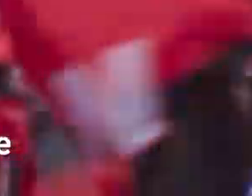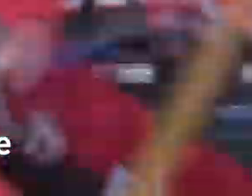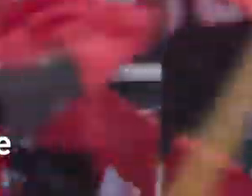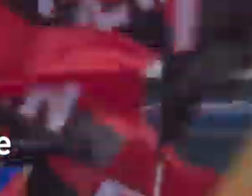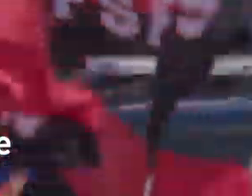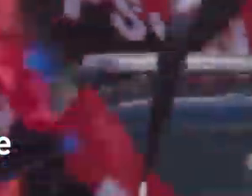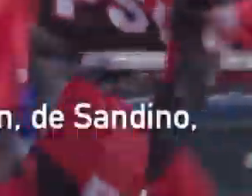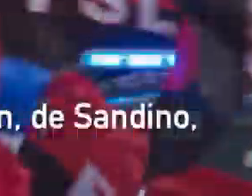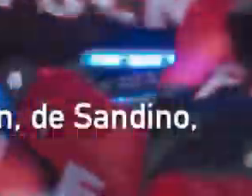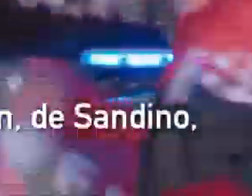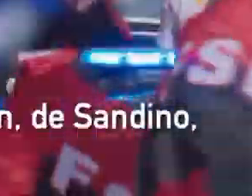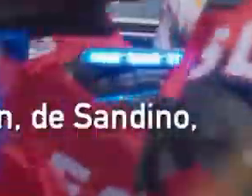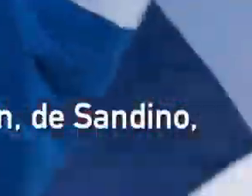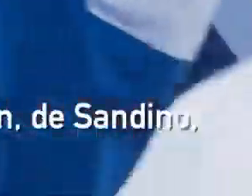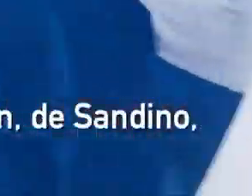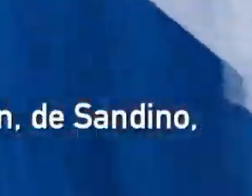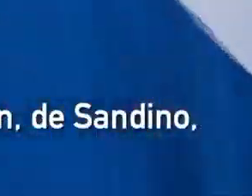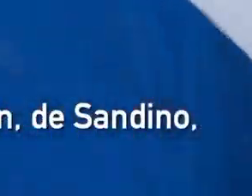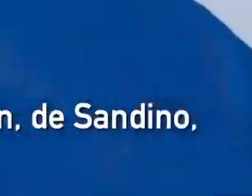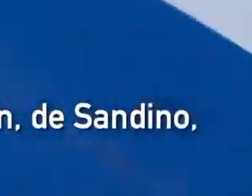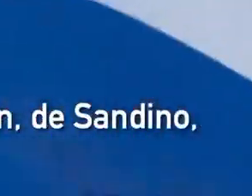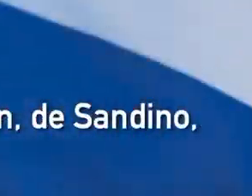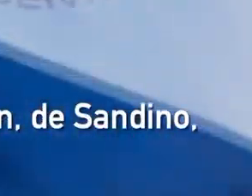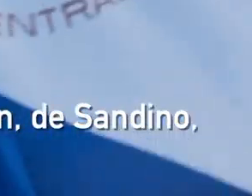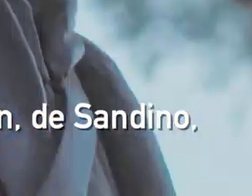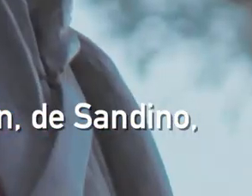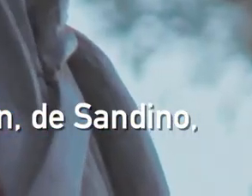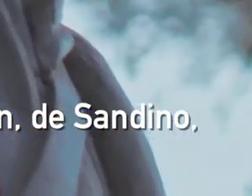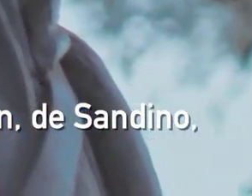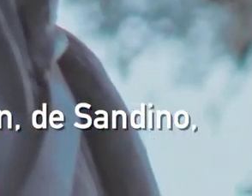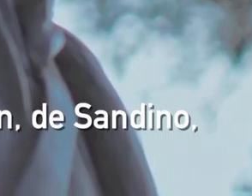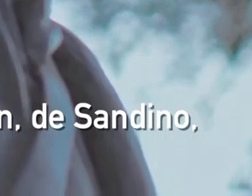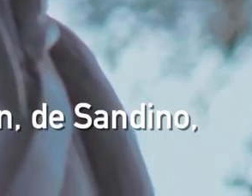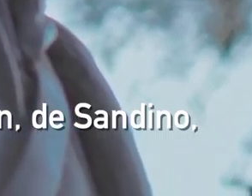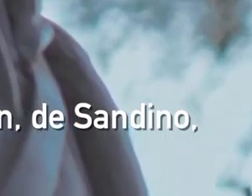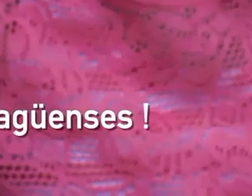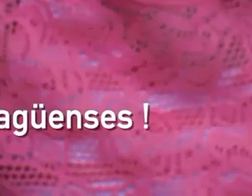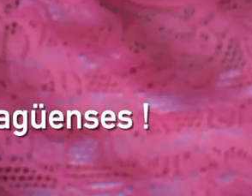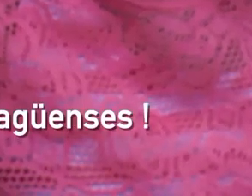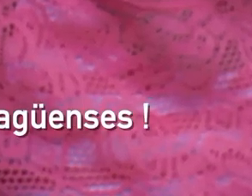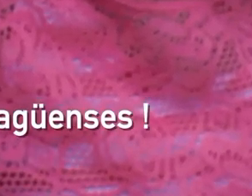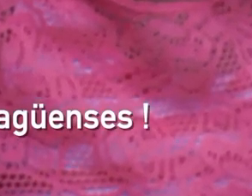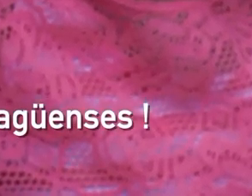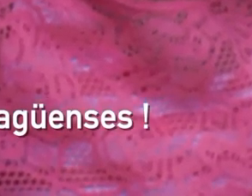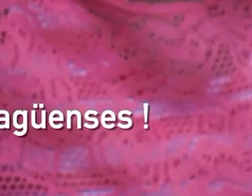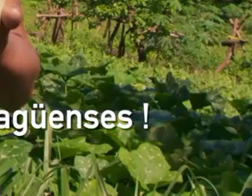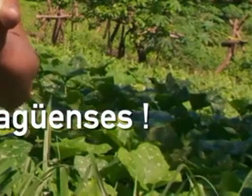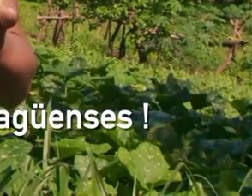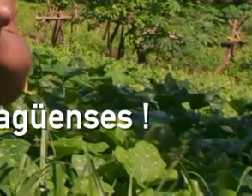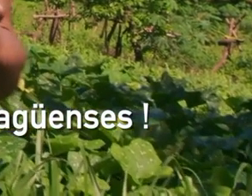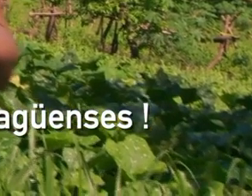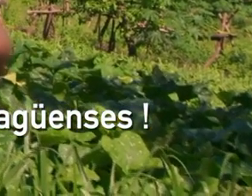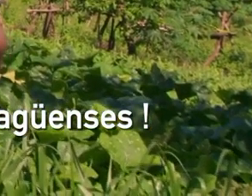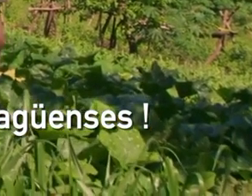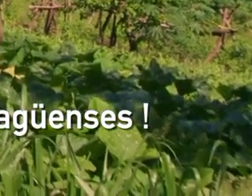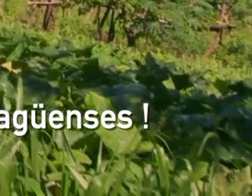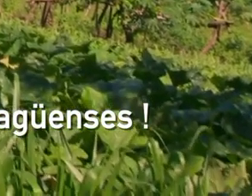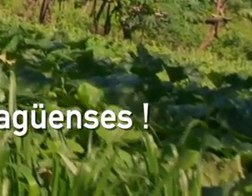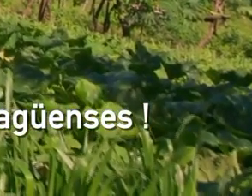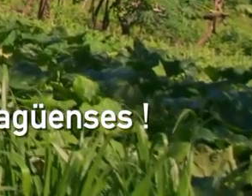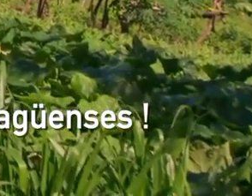que defiende la soberanía azul y blanca de celedón de sandino nuestra nicaragua de las y los